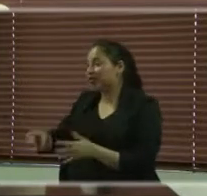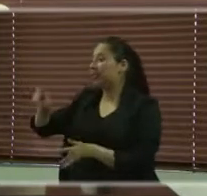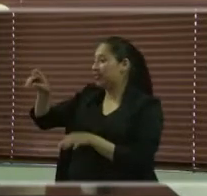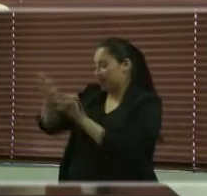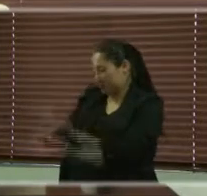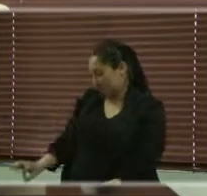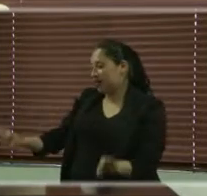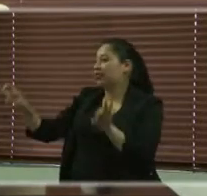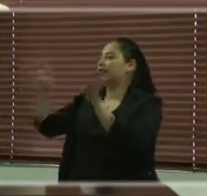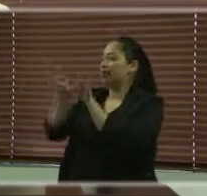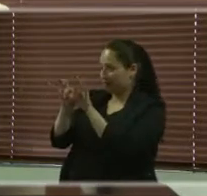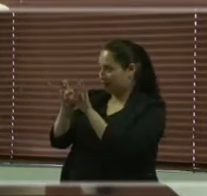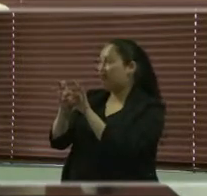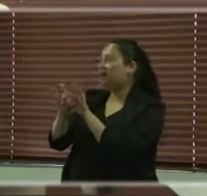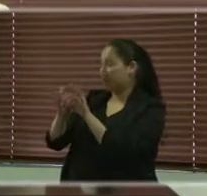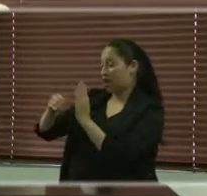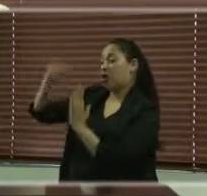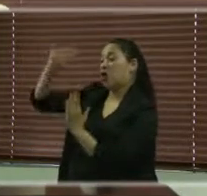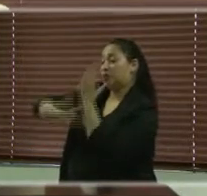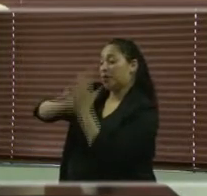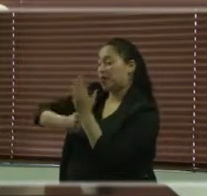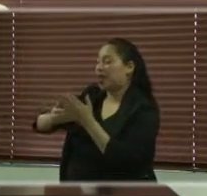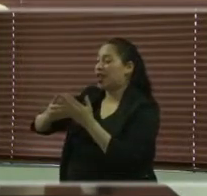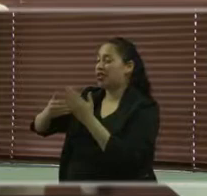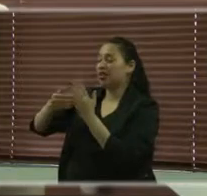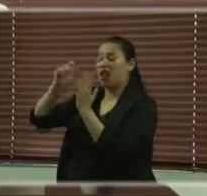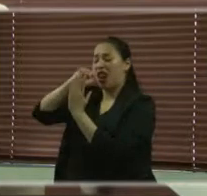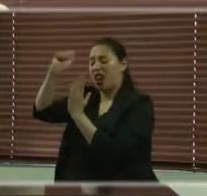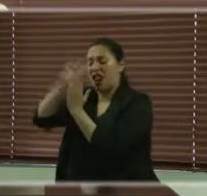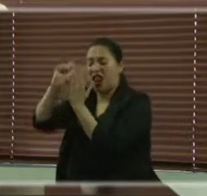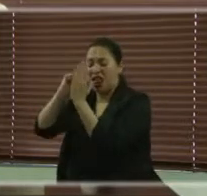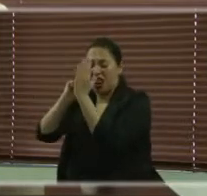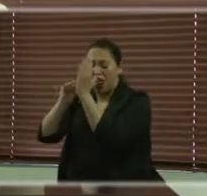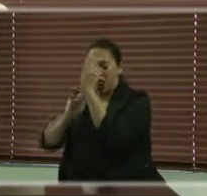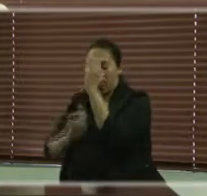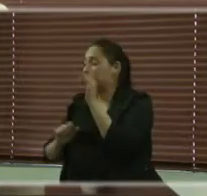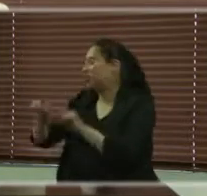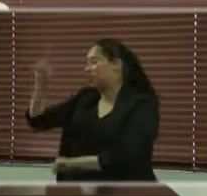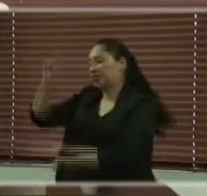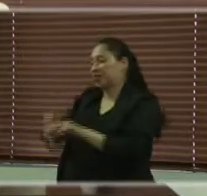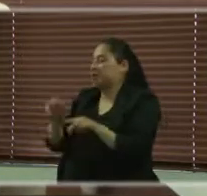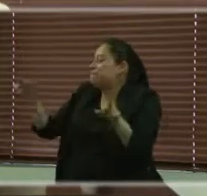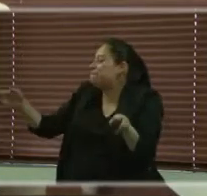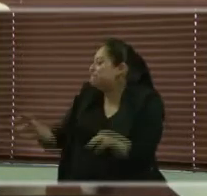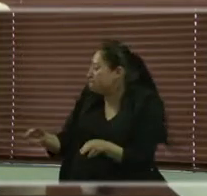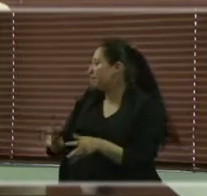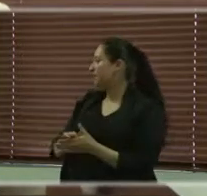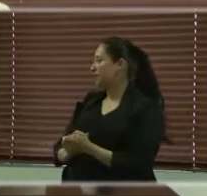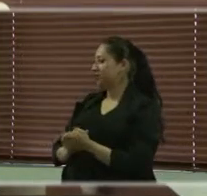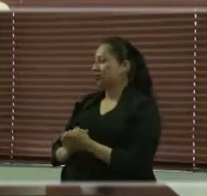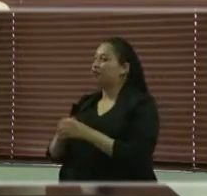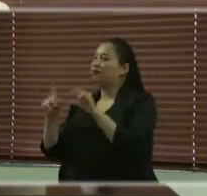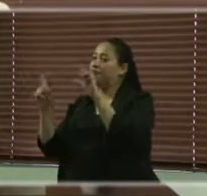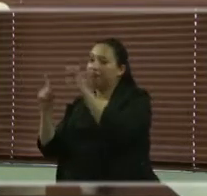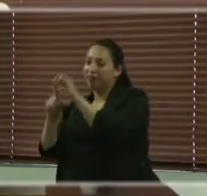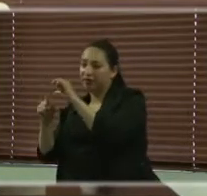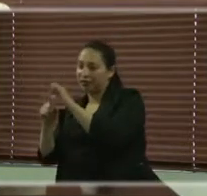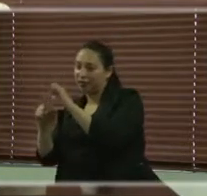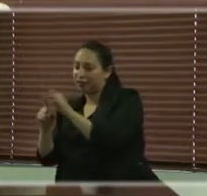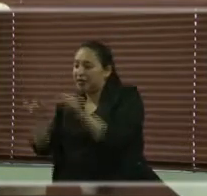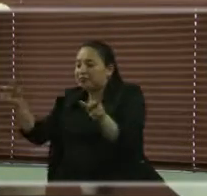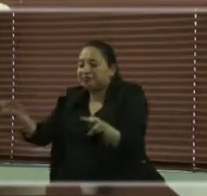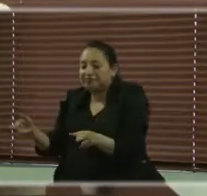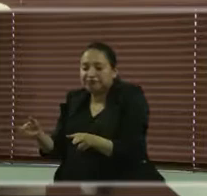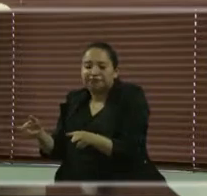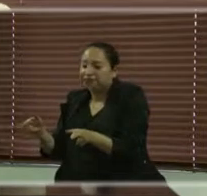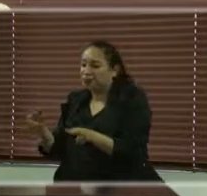porque que los documentos no pueden ser demasiado extensos tampoco hay límites de longitud o de palabras Entonces se